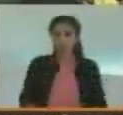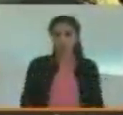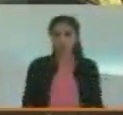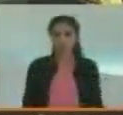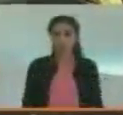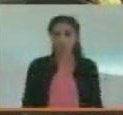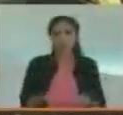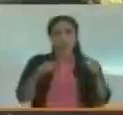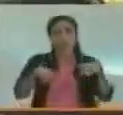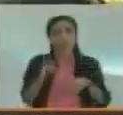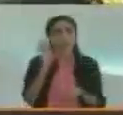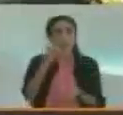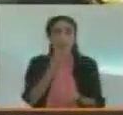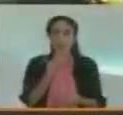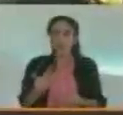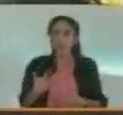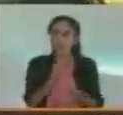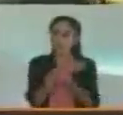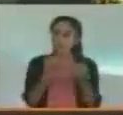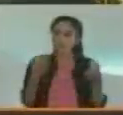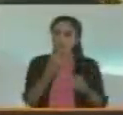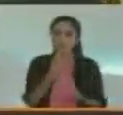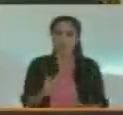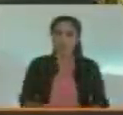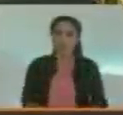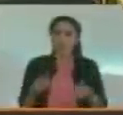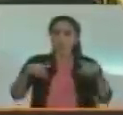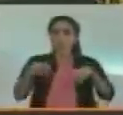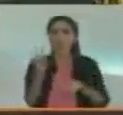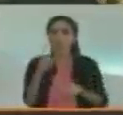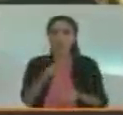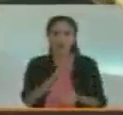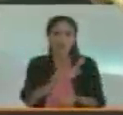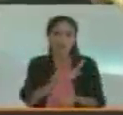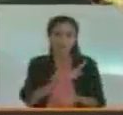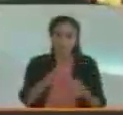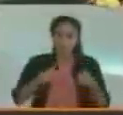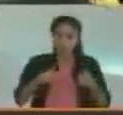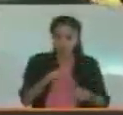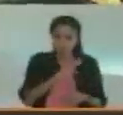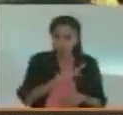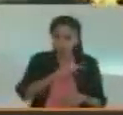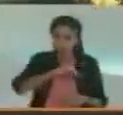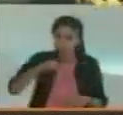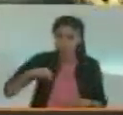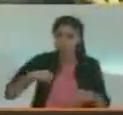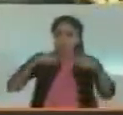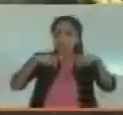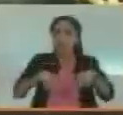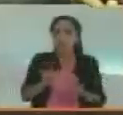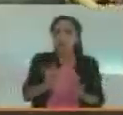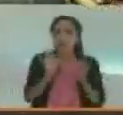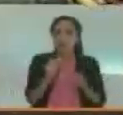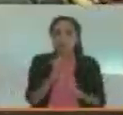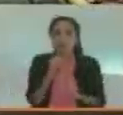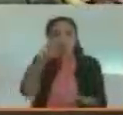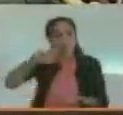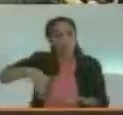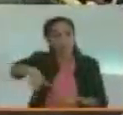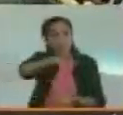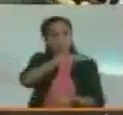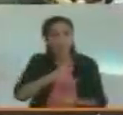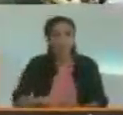país bello. Venezuela nos pertenece, y en Venezuela quien elige es el pueblo soberano